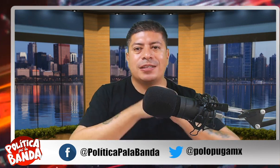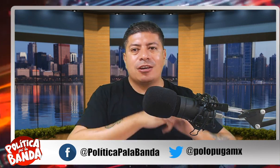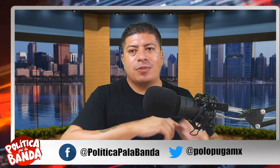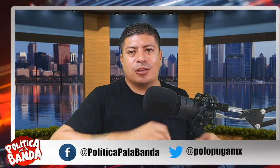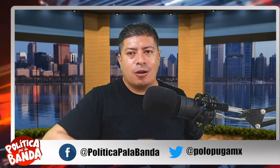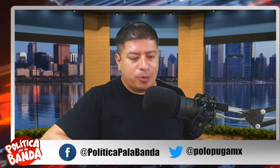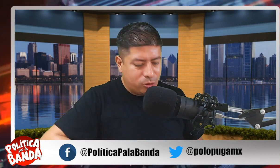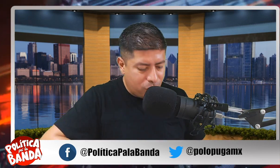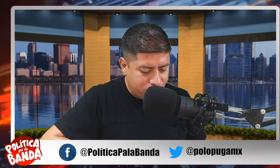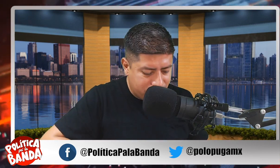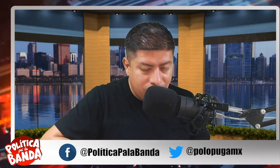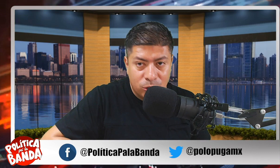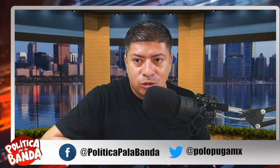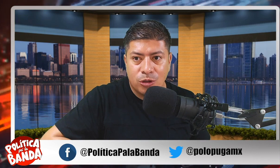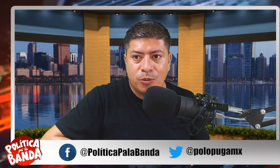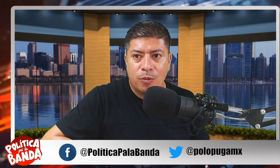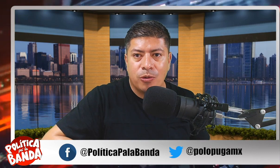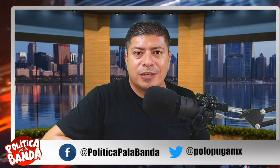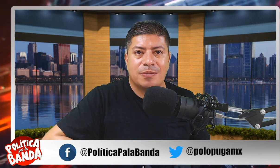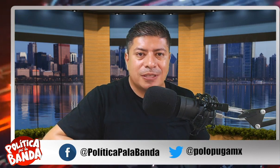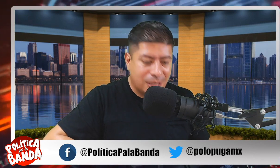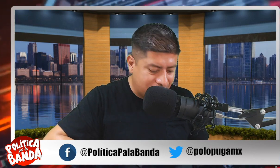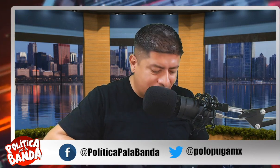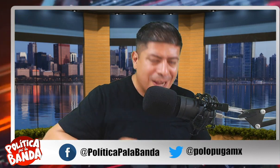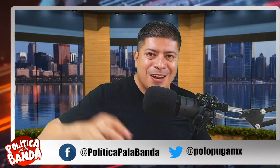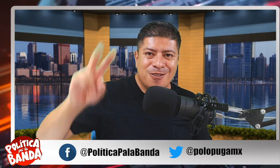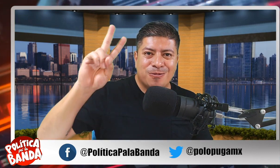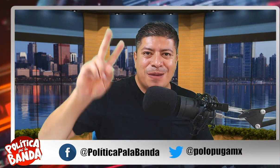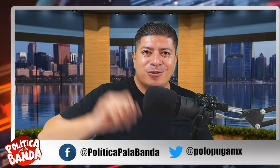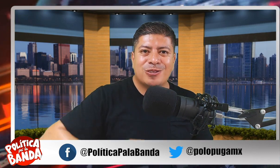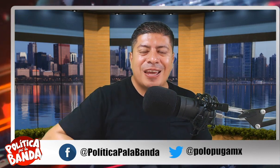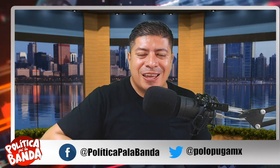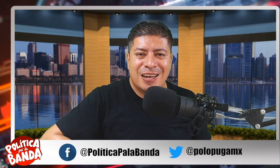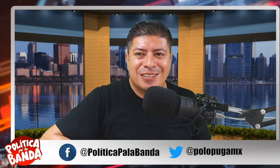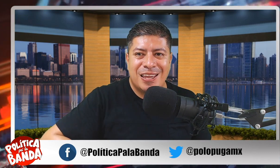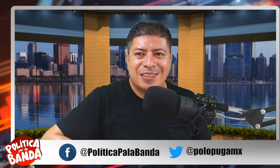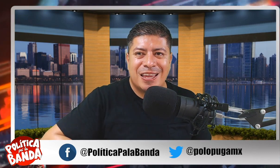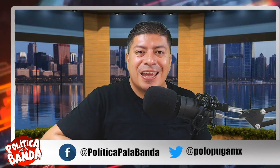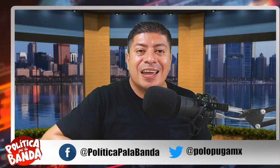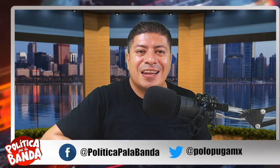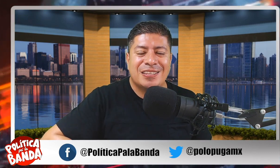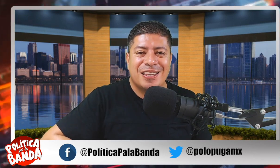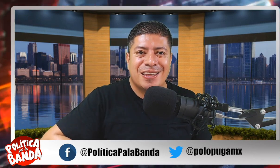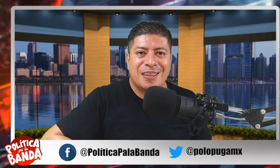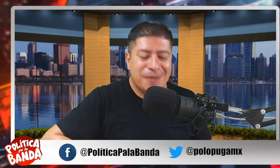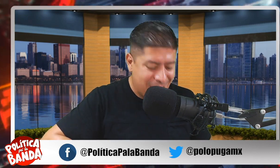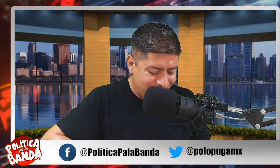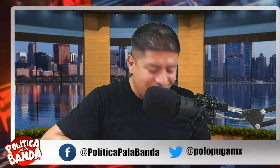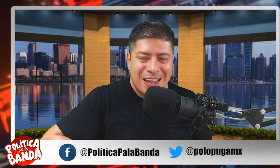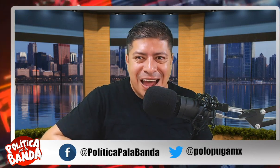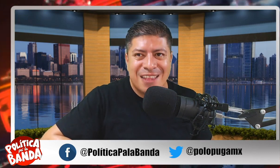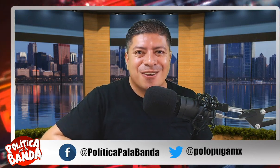amigos, amigas, a nombre de toda la producción. Cuídense mucho, soy Polo Puga, sin más que decir. Nos vemos en el siguiente video. Adiós.